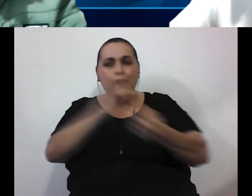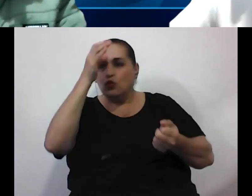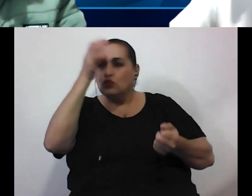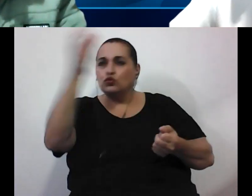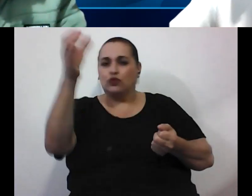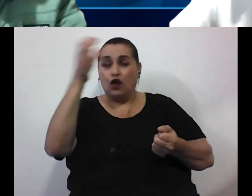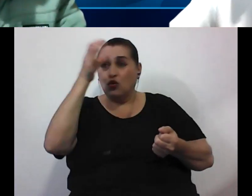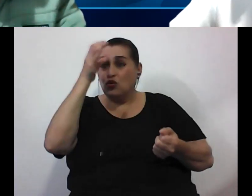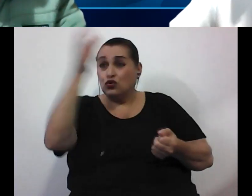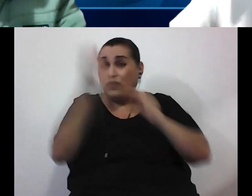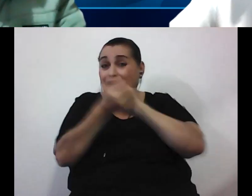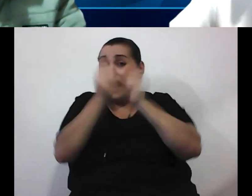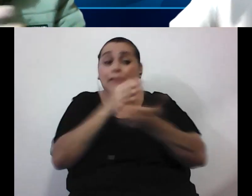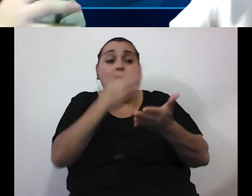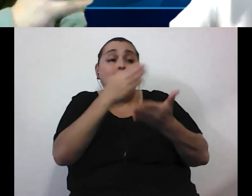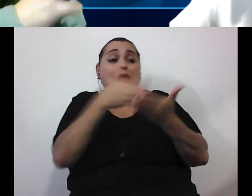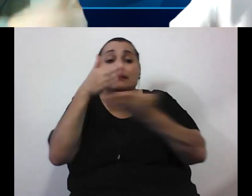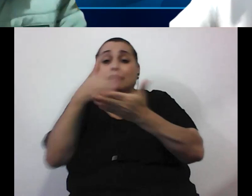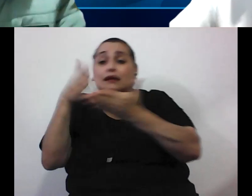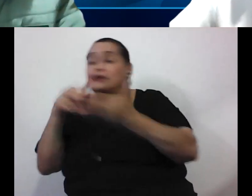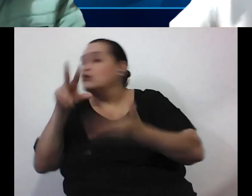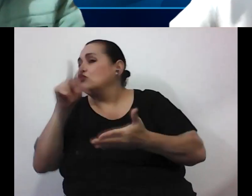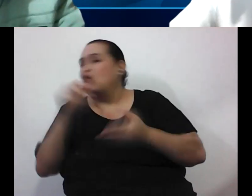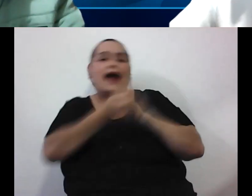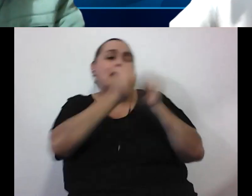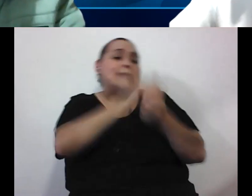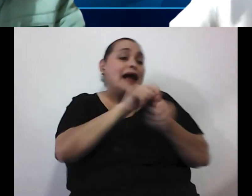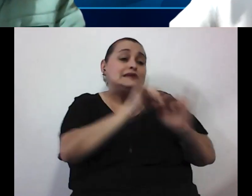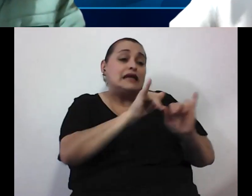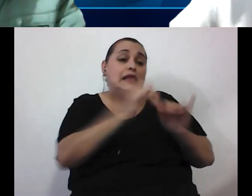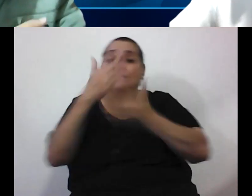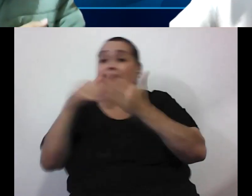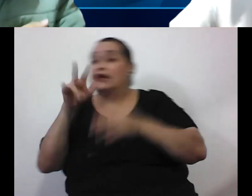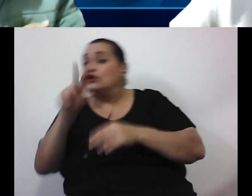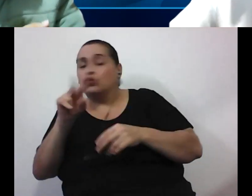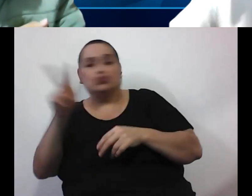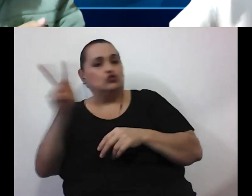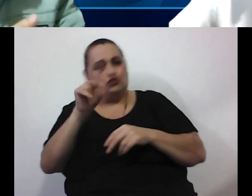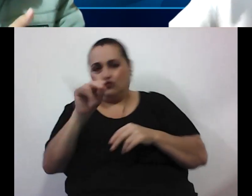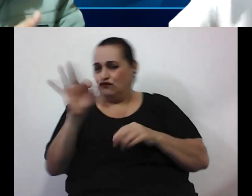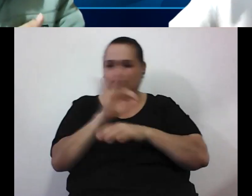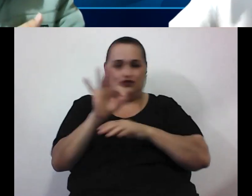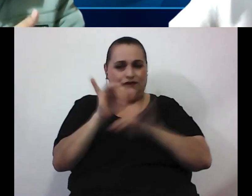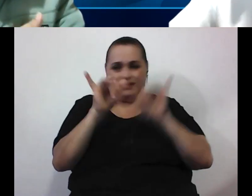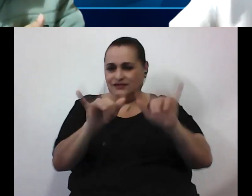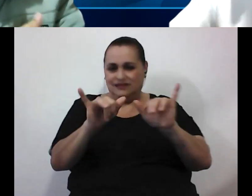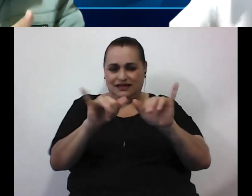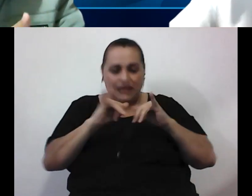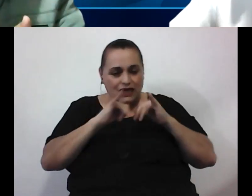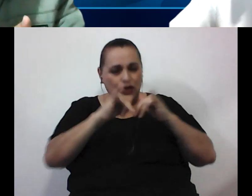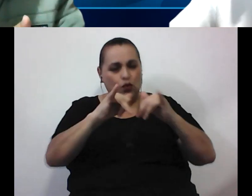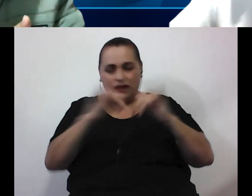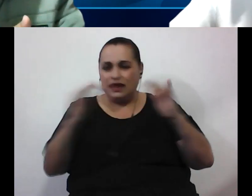puede cambiar en partes. Vamos a cambiar esta parte de la cultura, pero esta parte de la cultura no funciona de esa manera. La igualdad, la equidad,